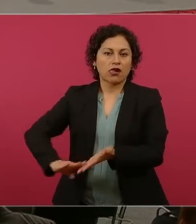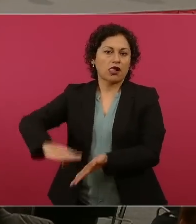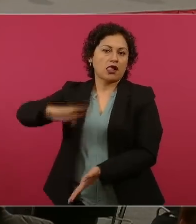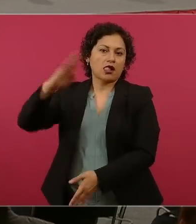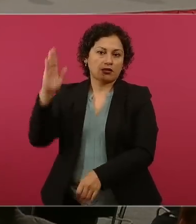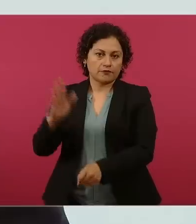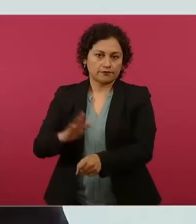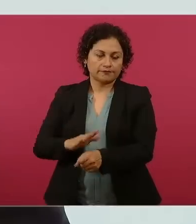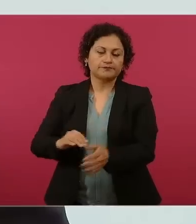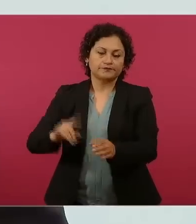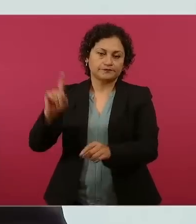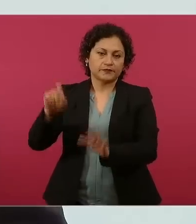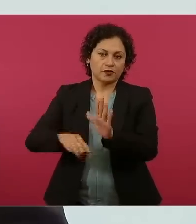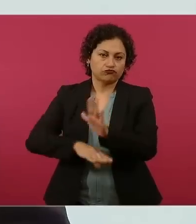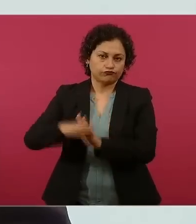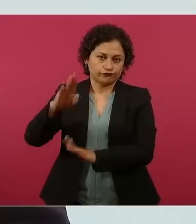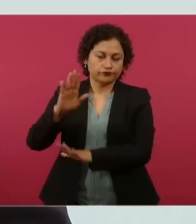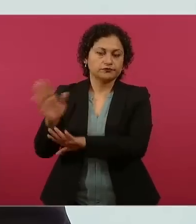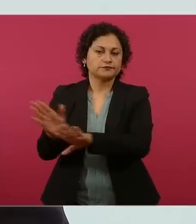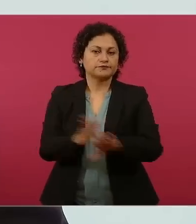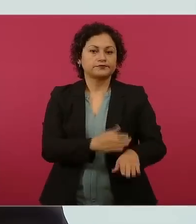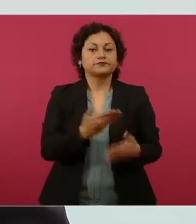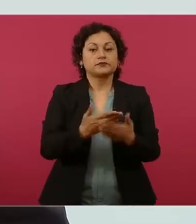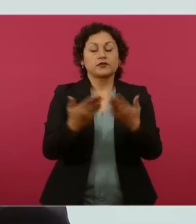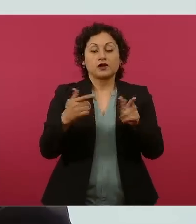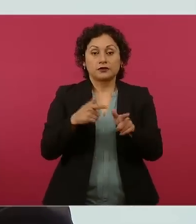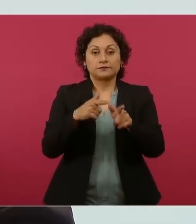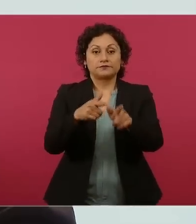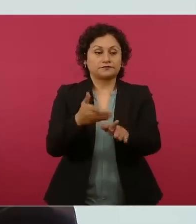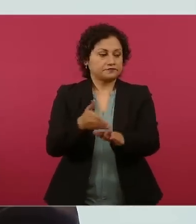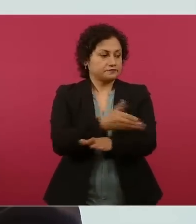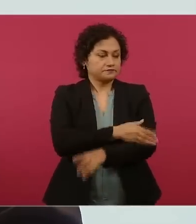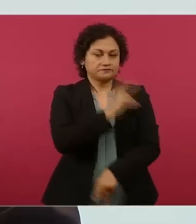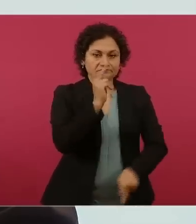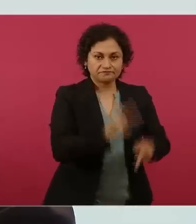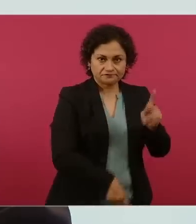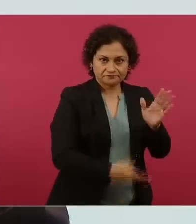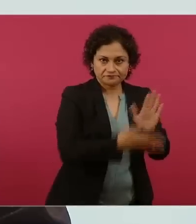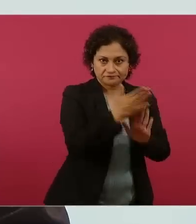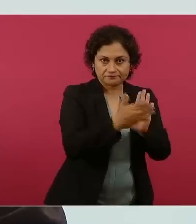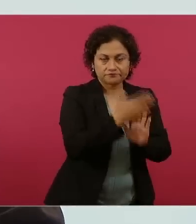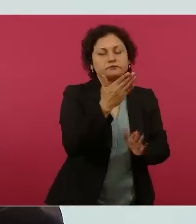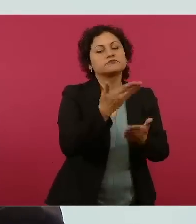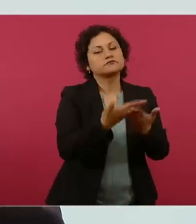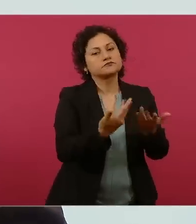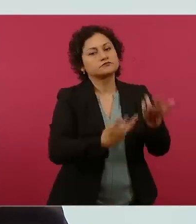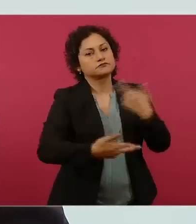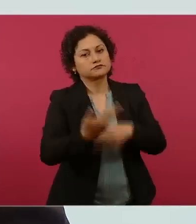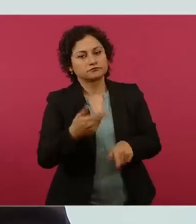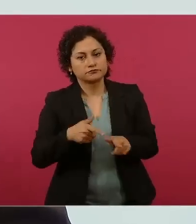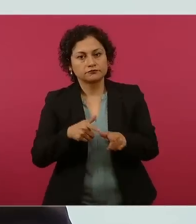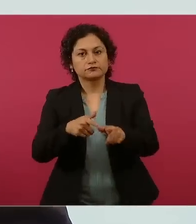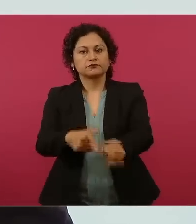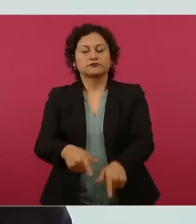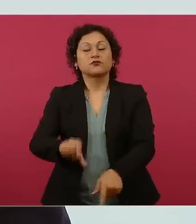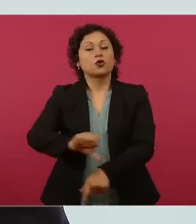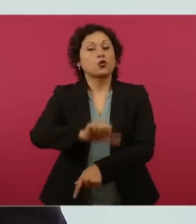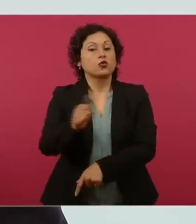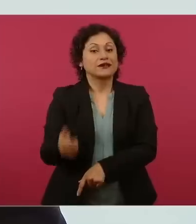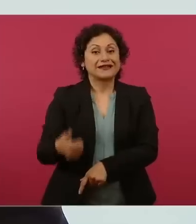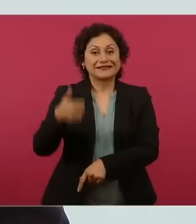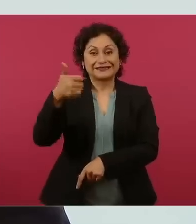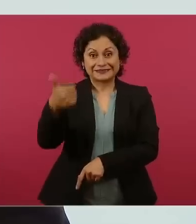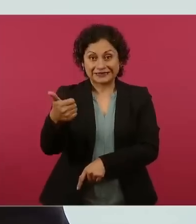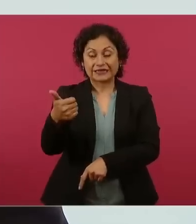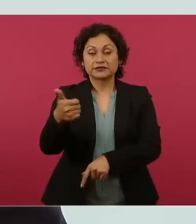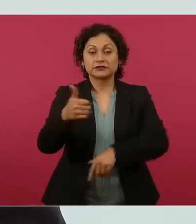lado, continuar con la construcción de la presa, las obras que estaban pendientes. Por otro lado, la construcción de 6 ventanas vertedoras que